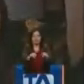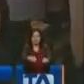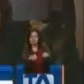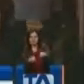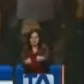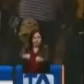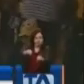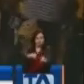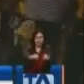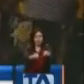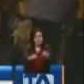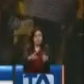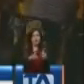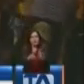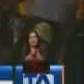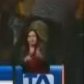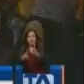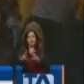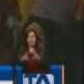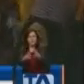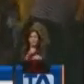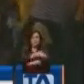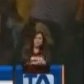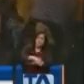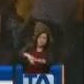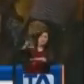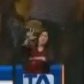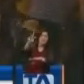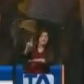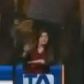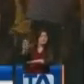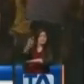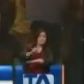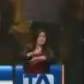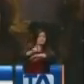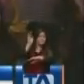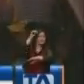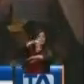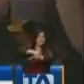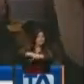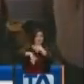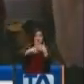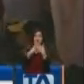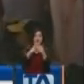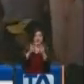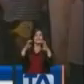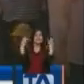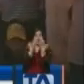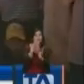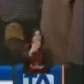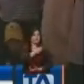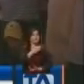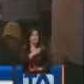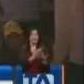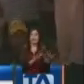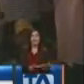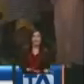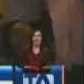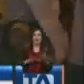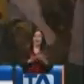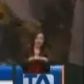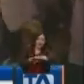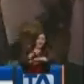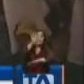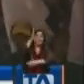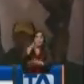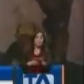la ciudad de al menos tres kilómetros en horas de la tarde cientos de simpatizantes apostaron fuera de el estadio de barcelona para esperarla a las cuatro y media